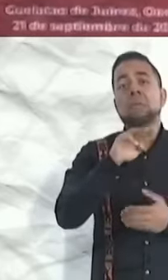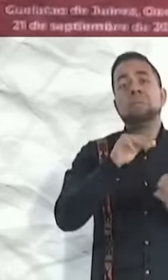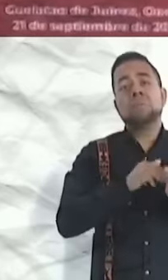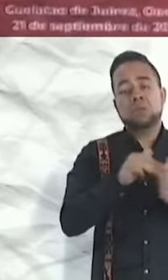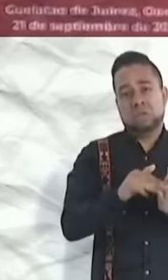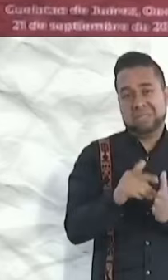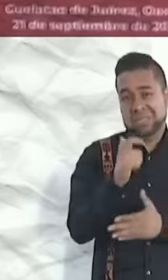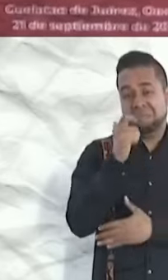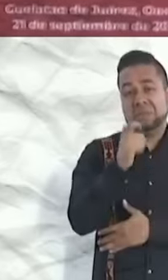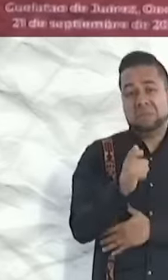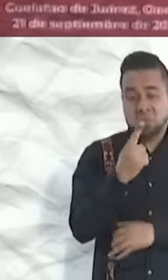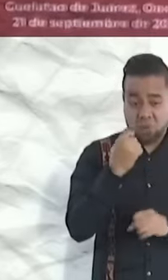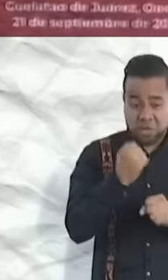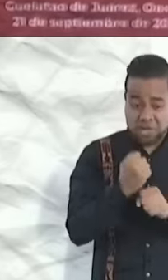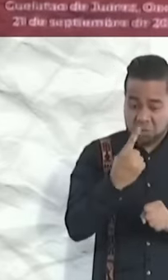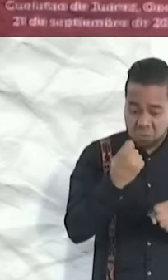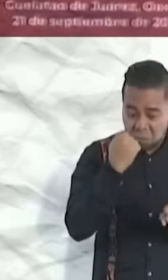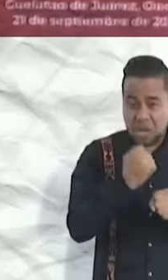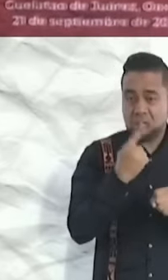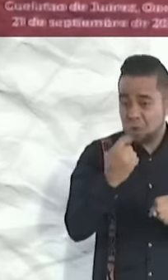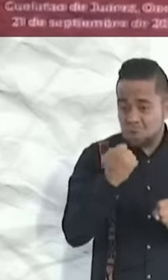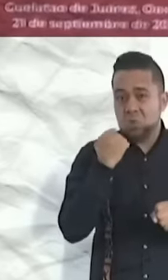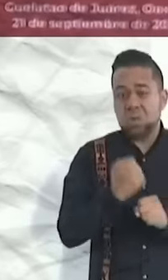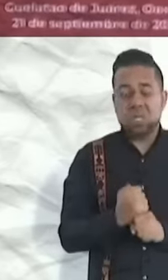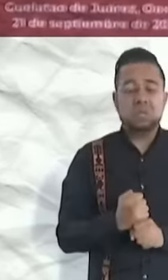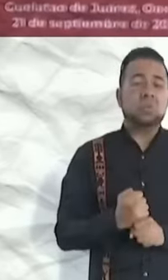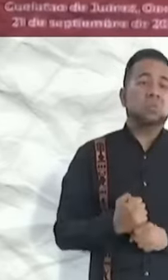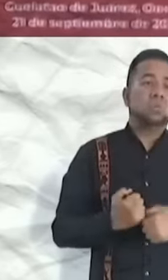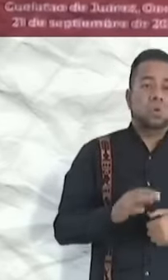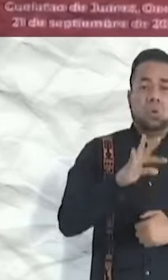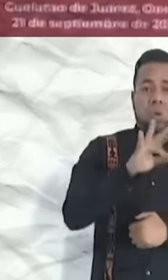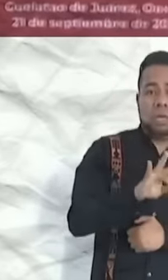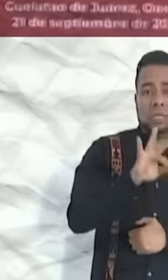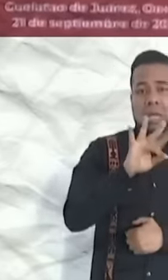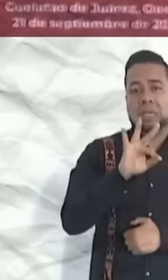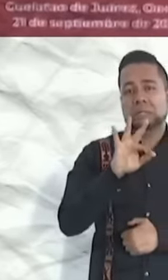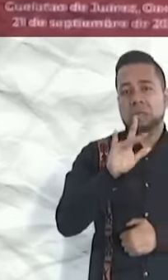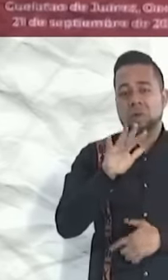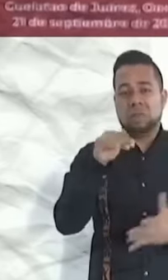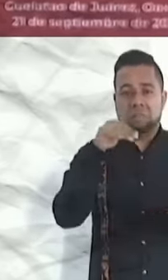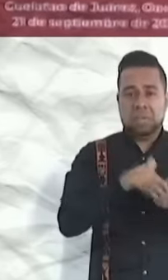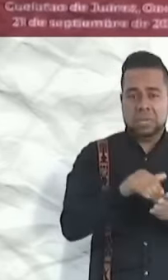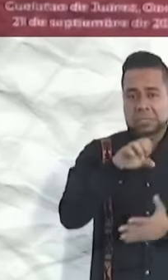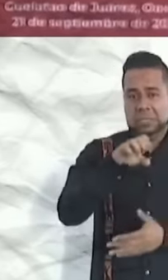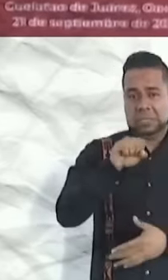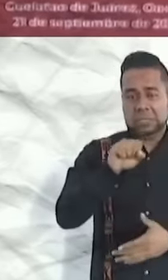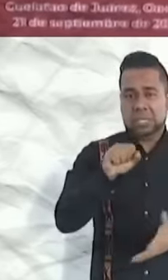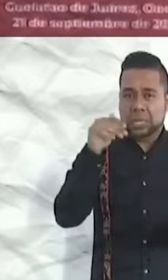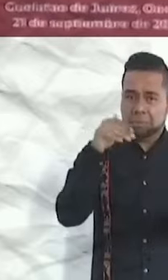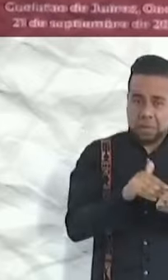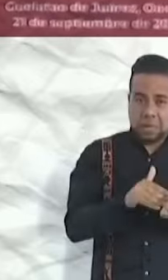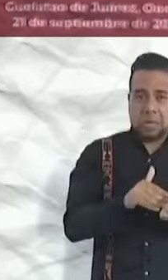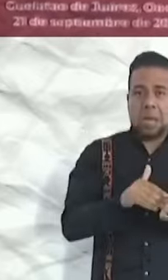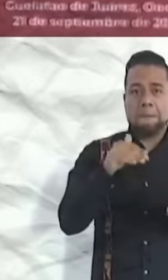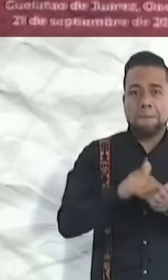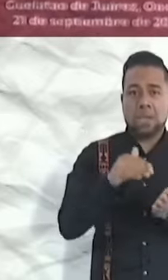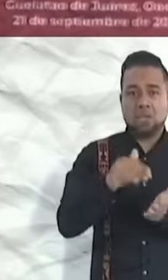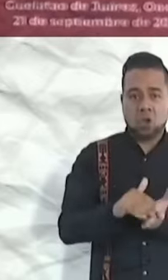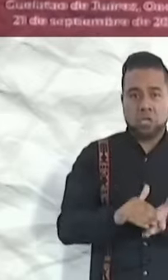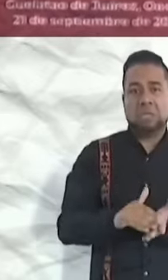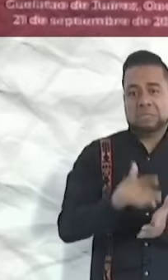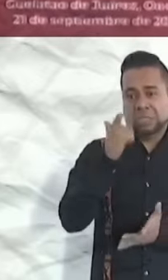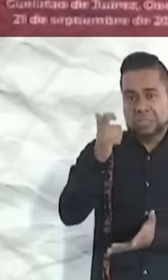pesos año con año. 40, 50 mil, 60 mil millones del presupuesto. 3